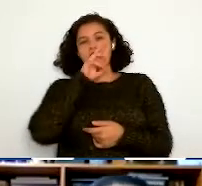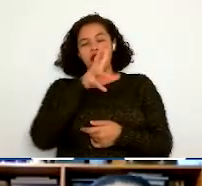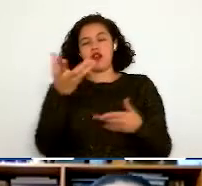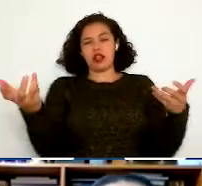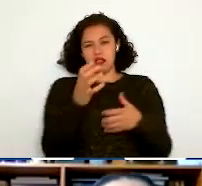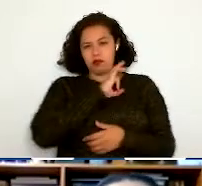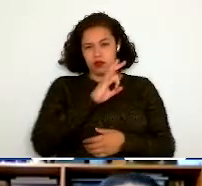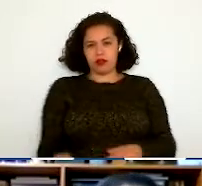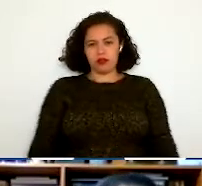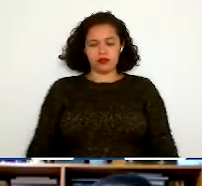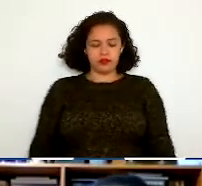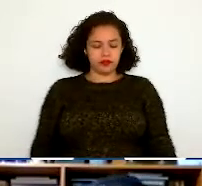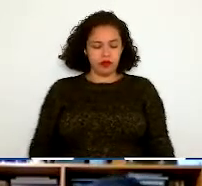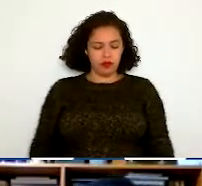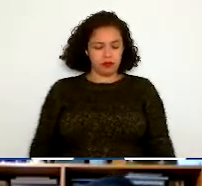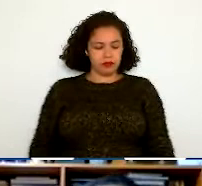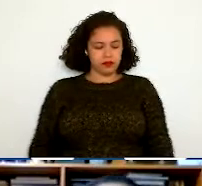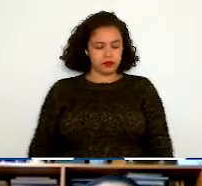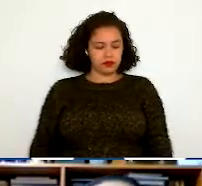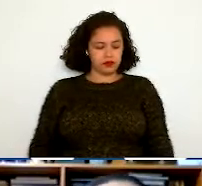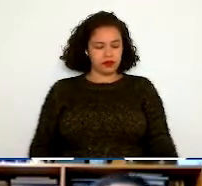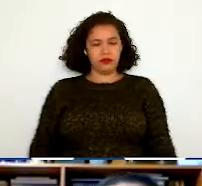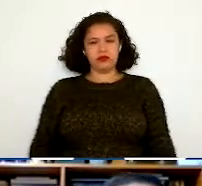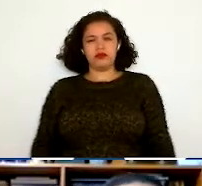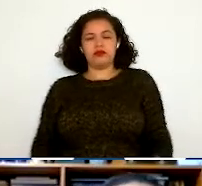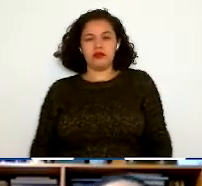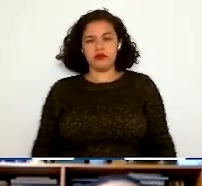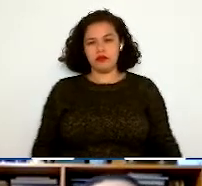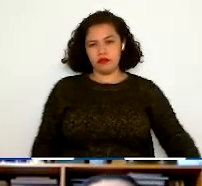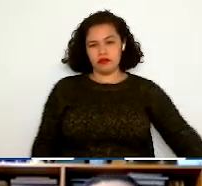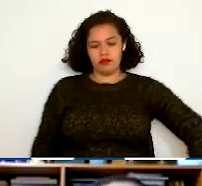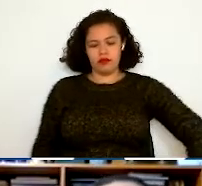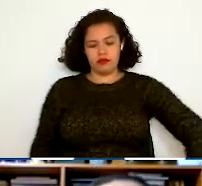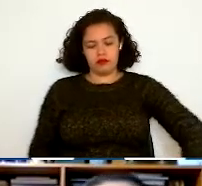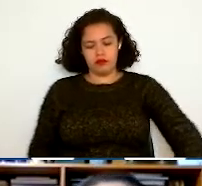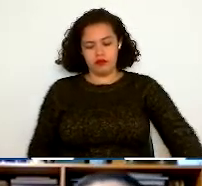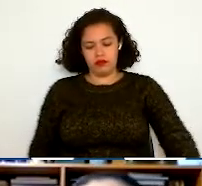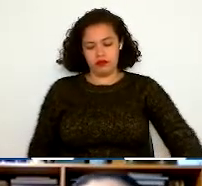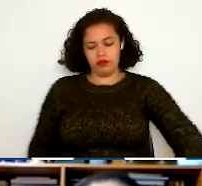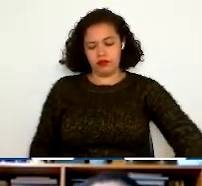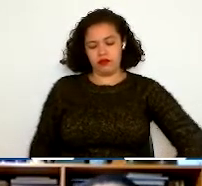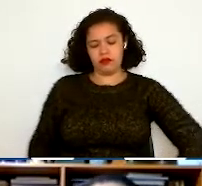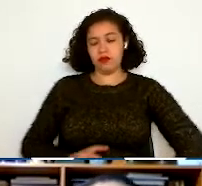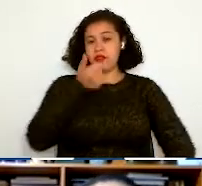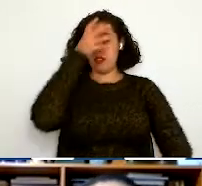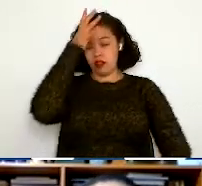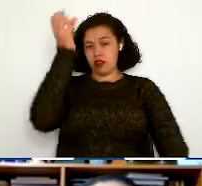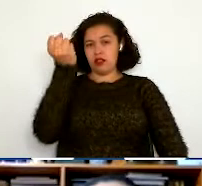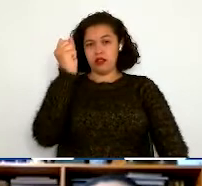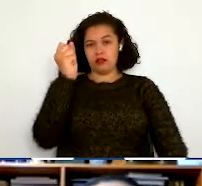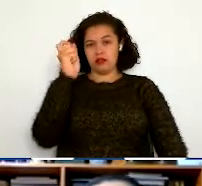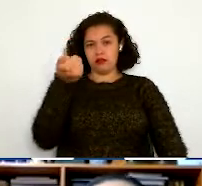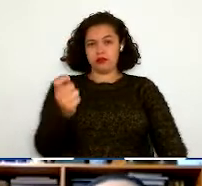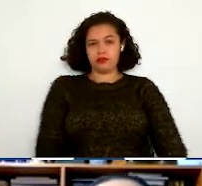al momento de incidir en este objeto, en esta cosa, no lo ponen así. Otra de las definiciones, incluso,